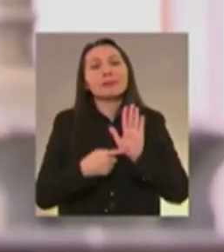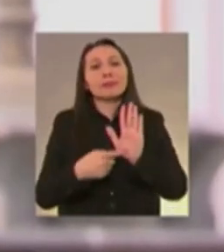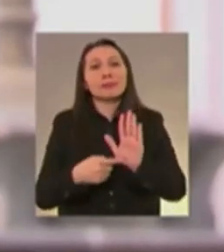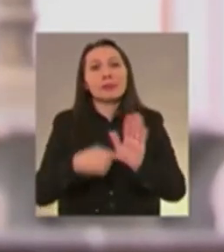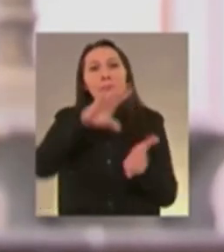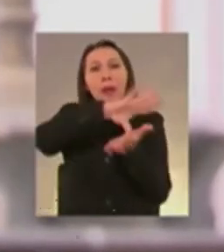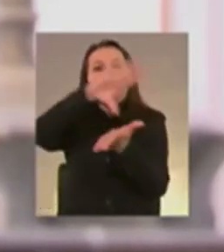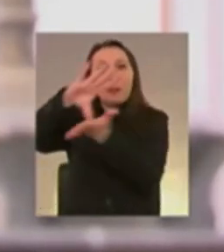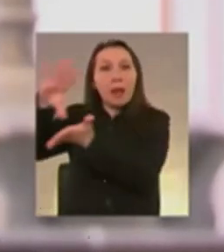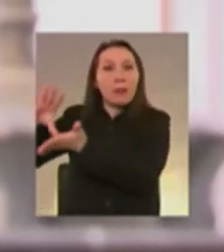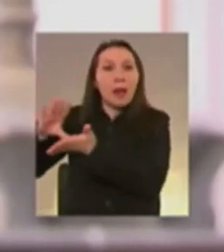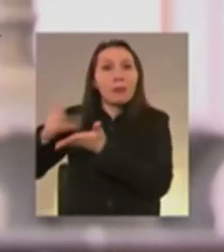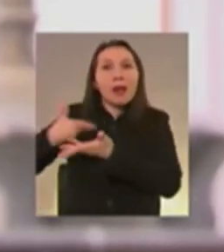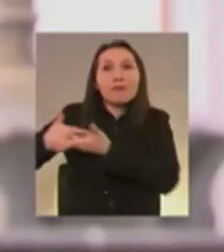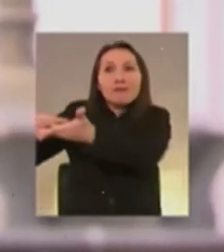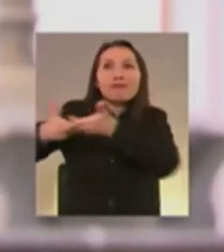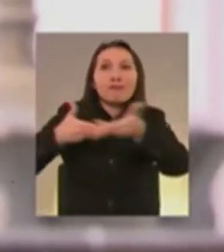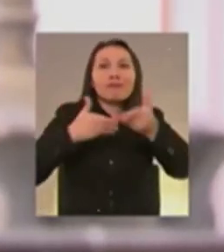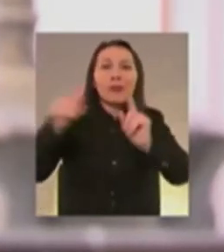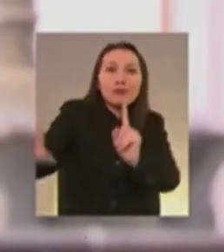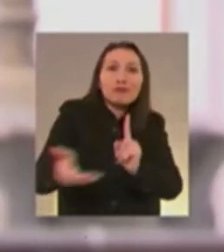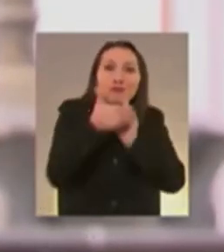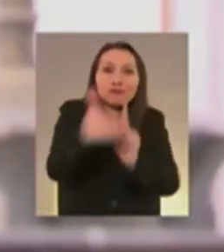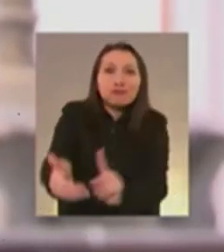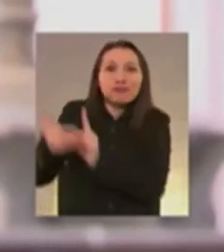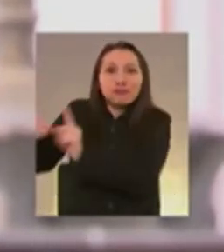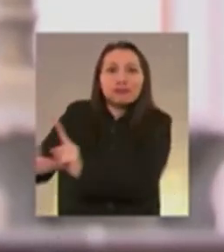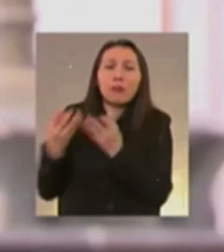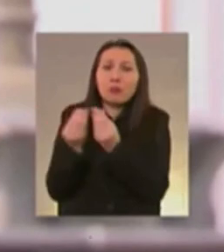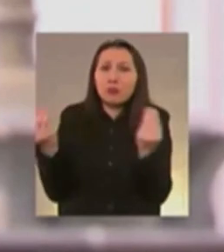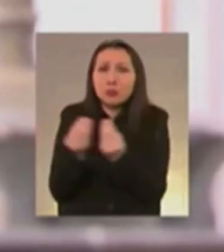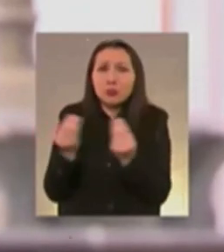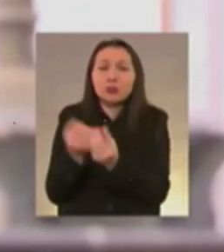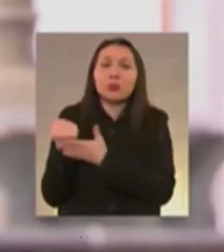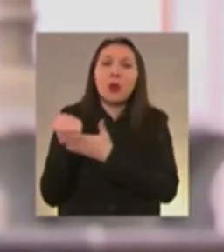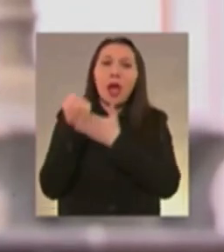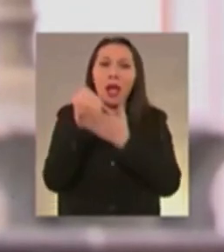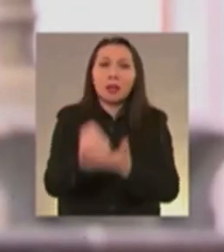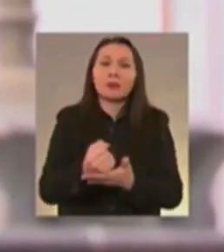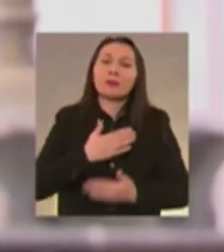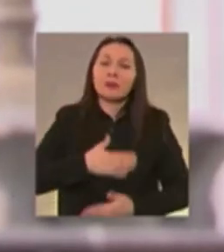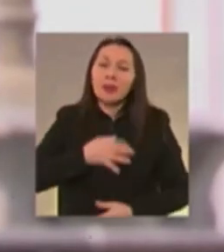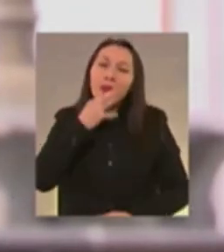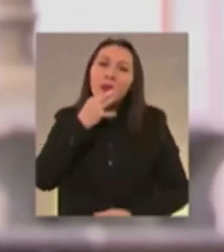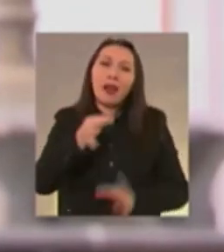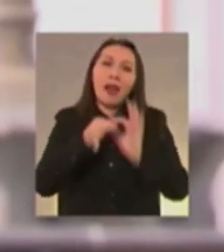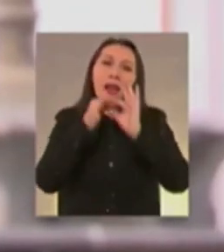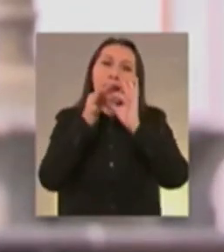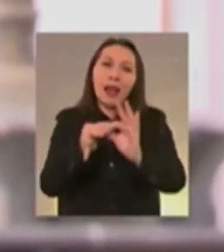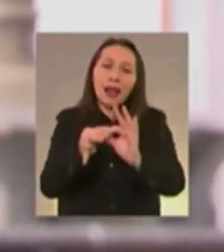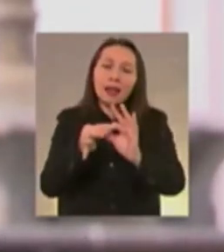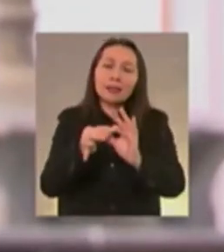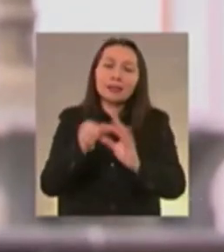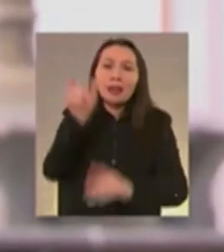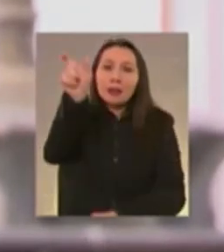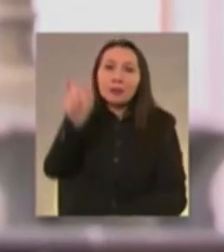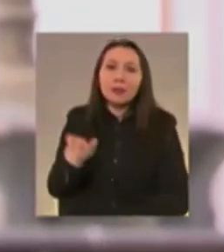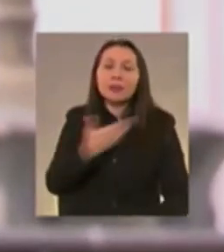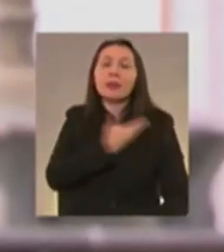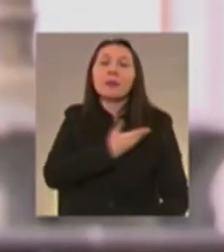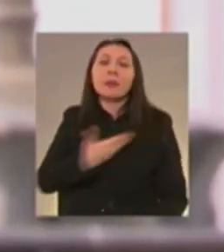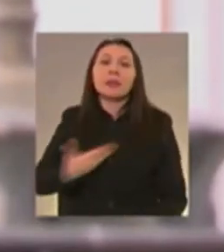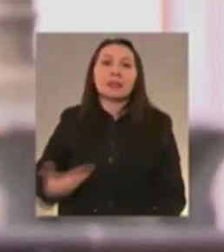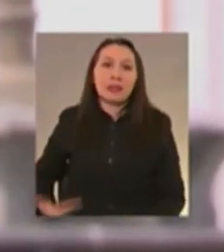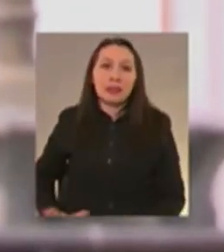países que nos recibieron y acogieron a tantos y ayudaron, quiero agradecerlo en la persona de su presidente